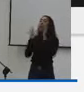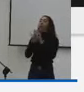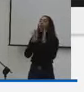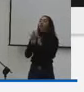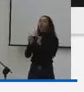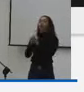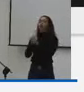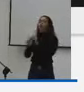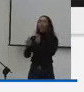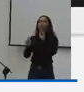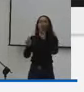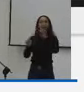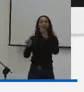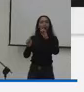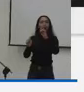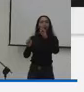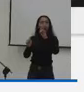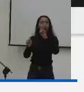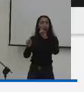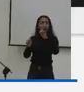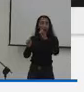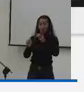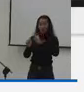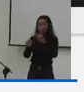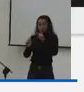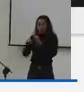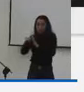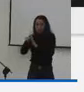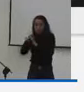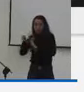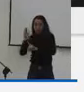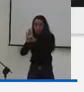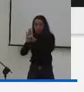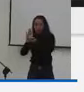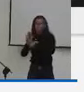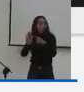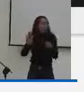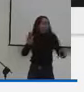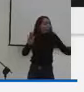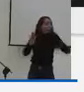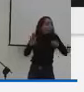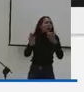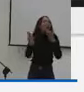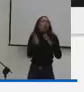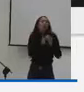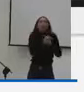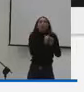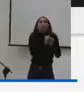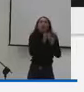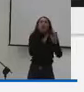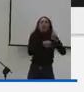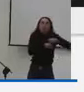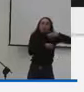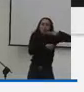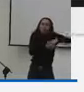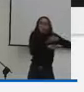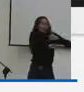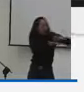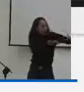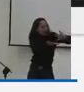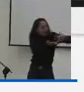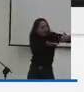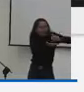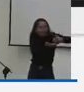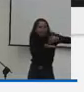y hasta donde también va a permitir que se discutan temas fuertes para el deporte público como sus lineamientos las